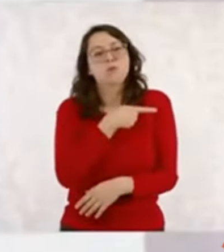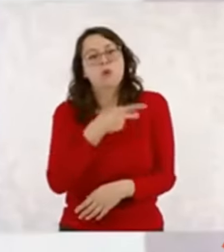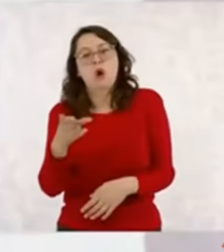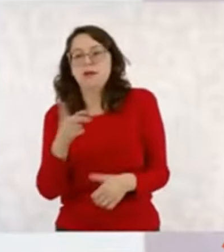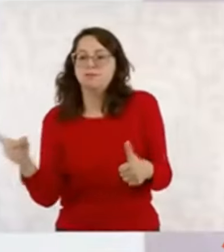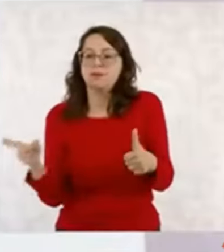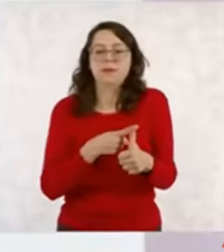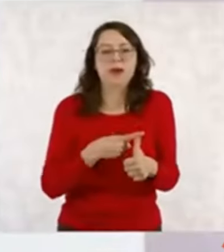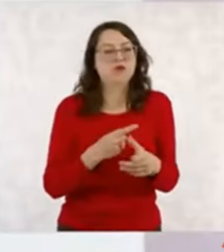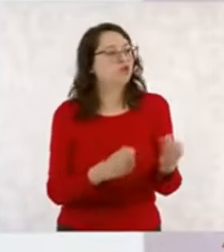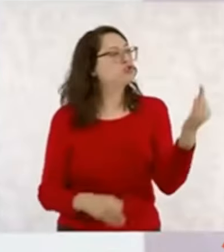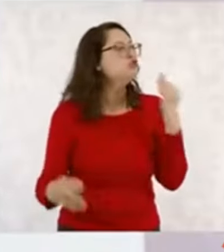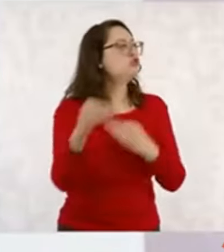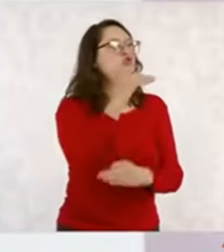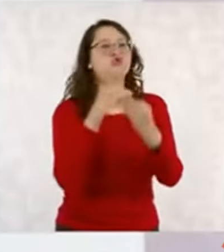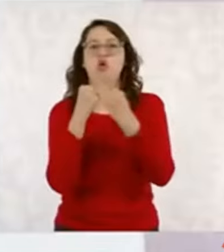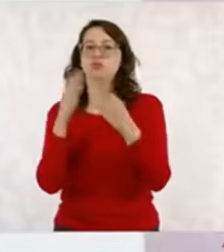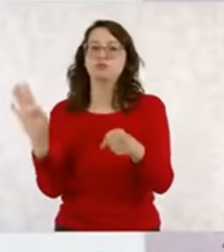pobres.